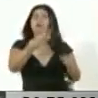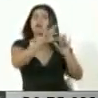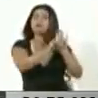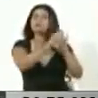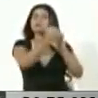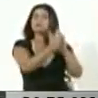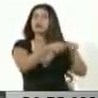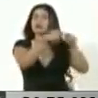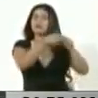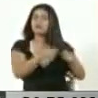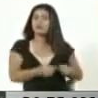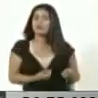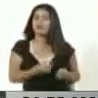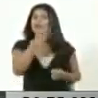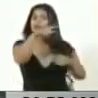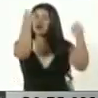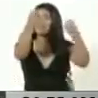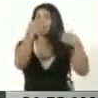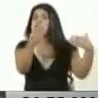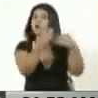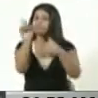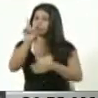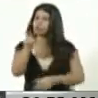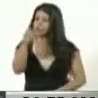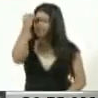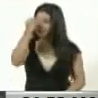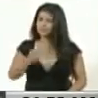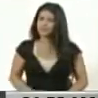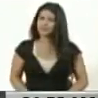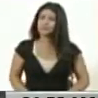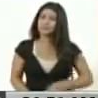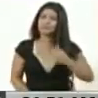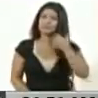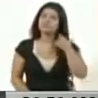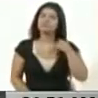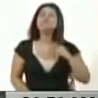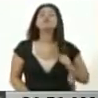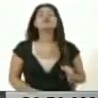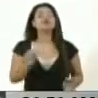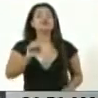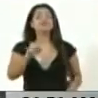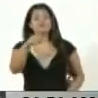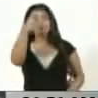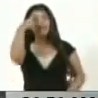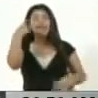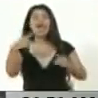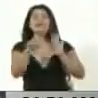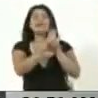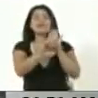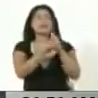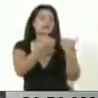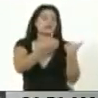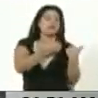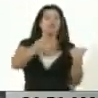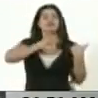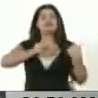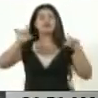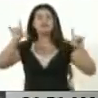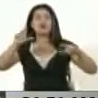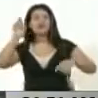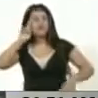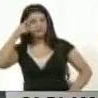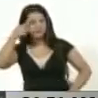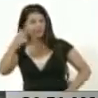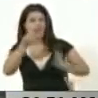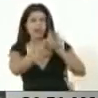lo dices, de una campaña contra el país? Bueno, mira, está violando la ley de responsabilidad social en radio y televisión, que nosotros sabemos que fue una ley